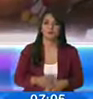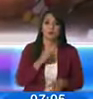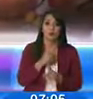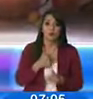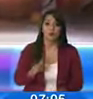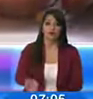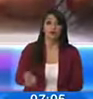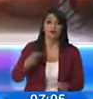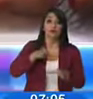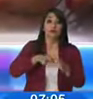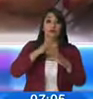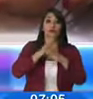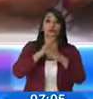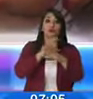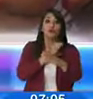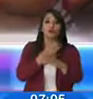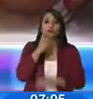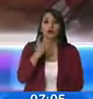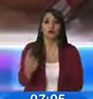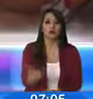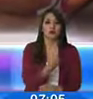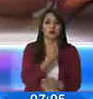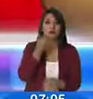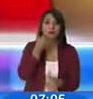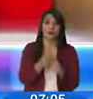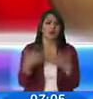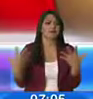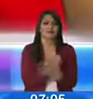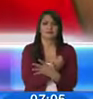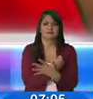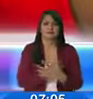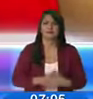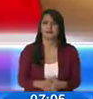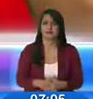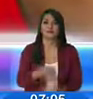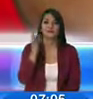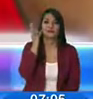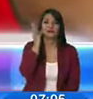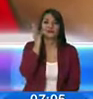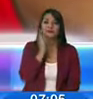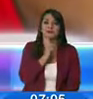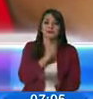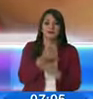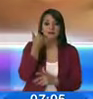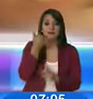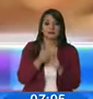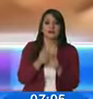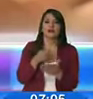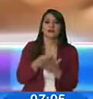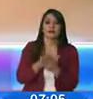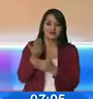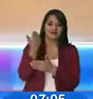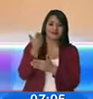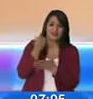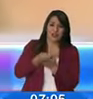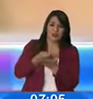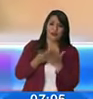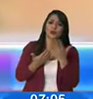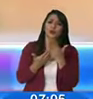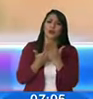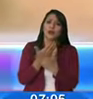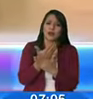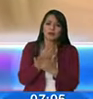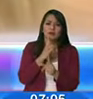subir al bus, el sujeto vino y me arranchó el celular. La joven confesó que el aparato lo compró hace poco tiempo, que se llenó